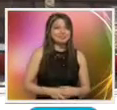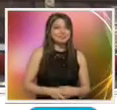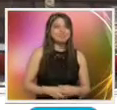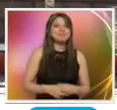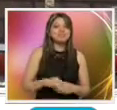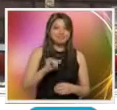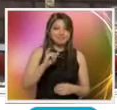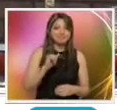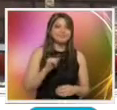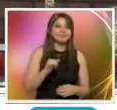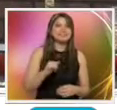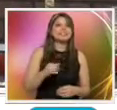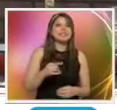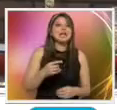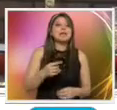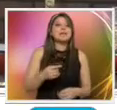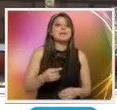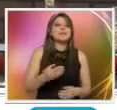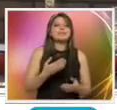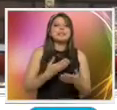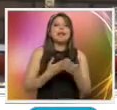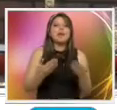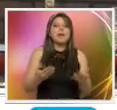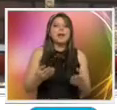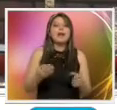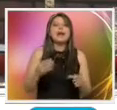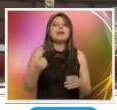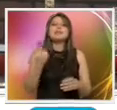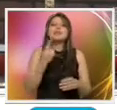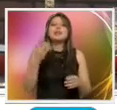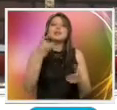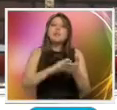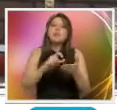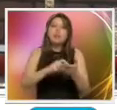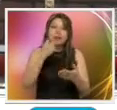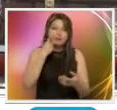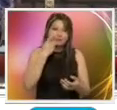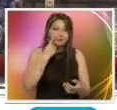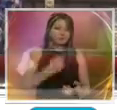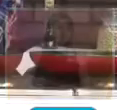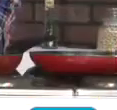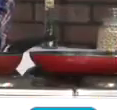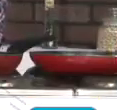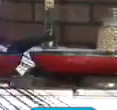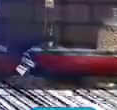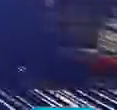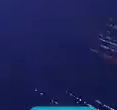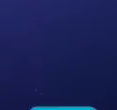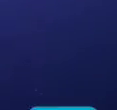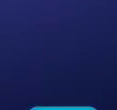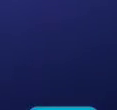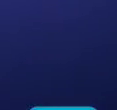las amas de casa todo lo que tienen que comprar. Y bueno, estos son los ingredientes.